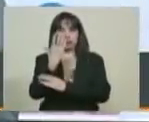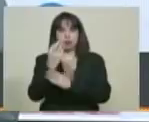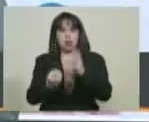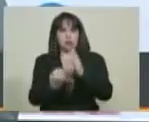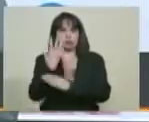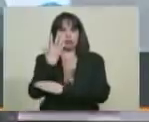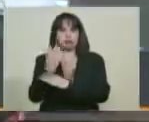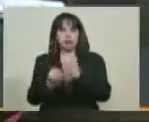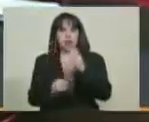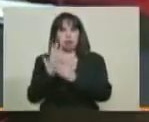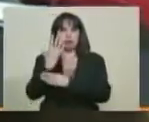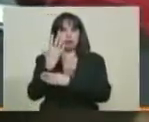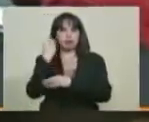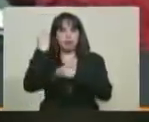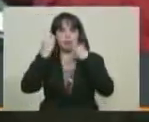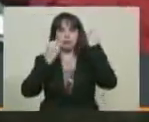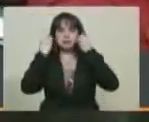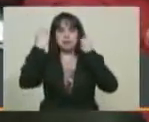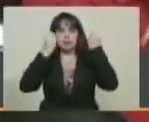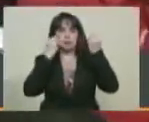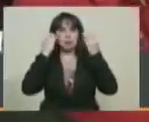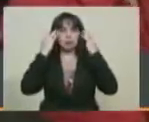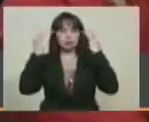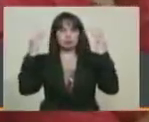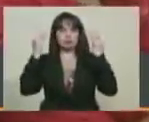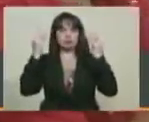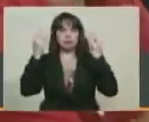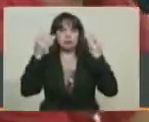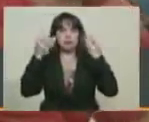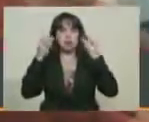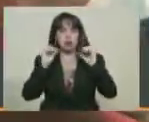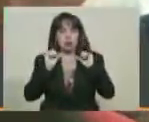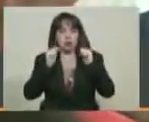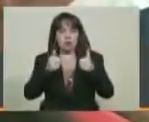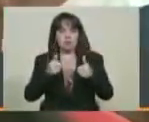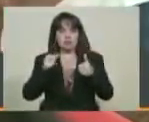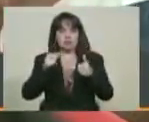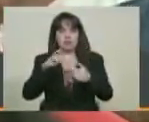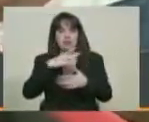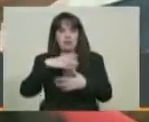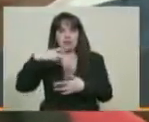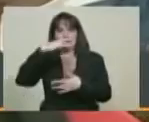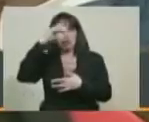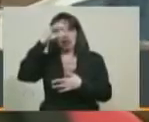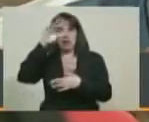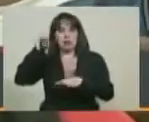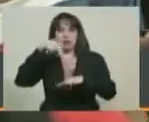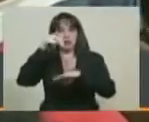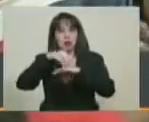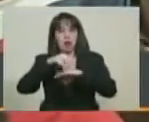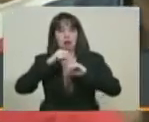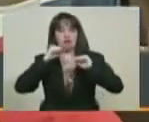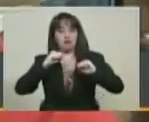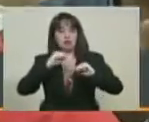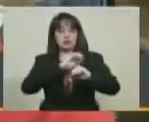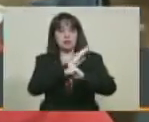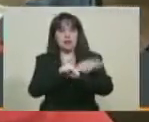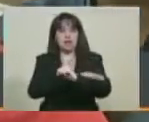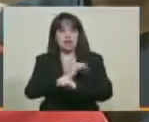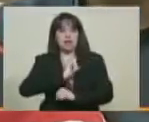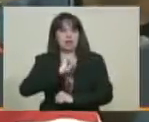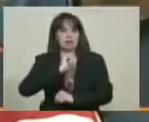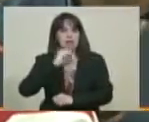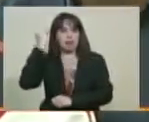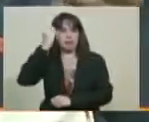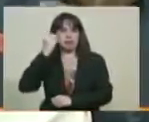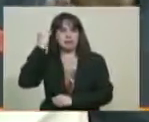surja de las propias catacumbas del alma nacional una poderosa identidad de